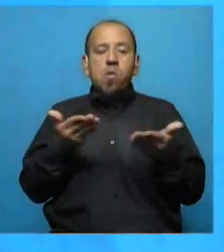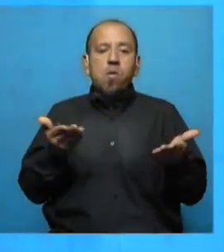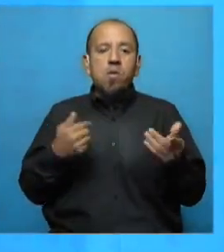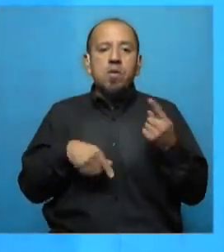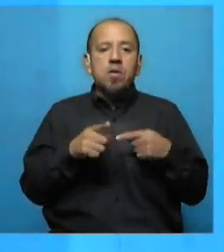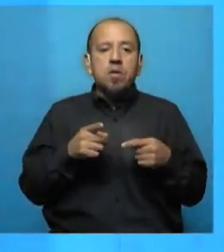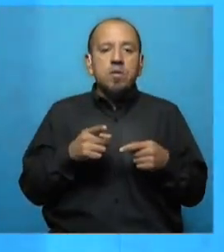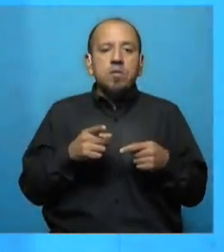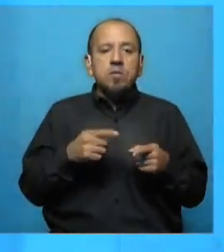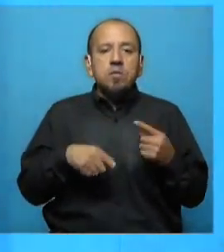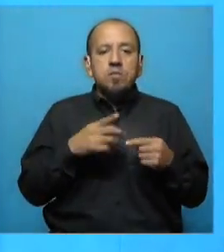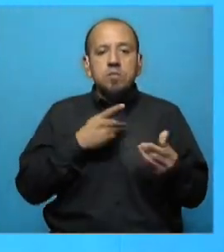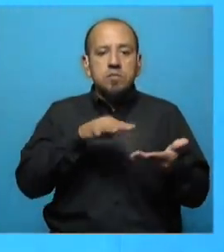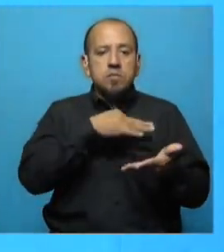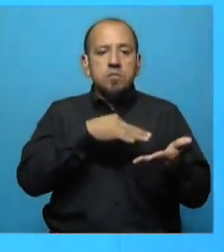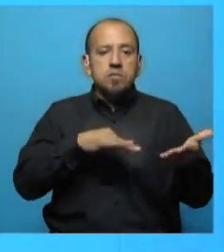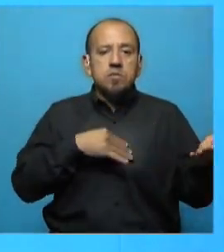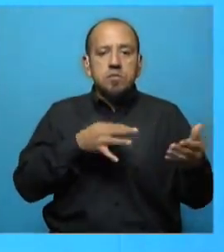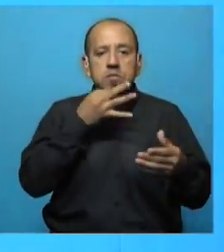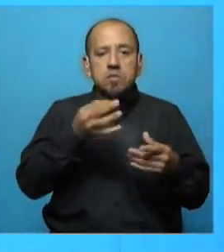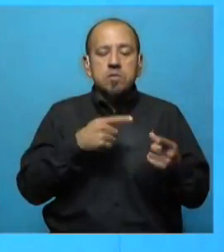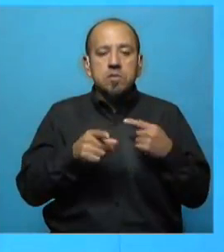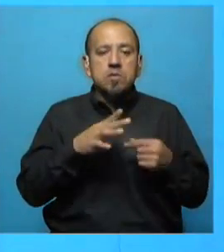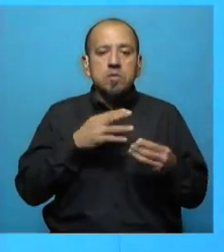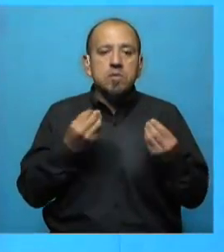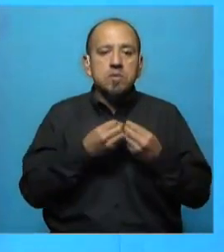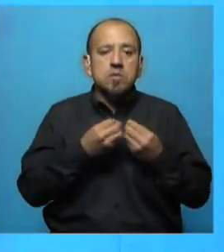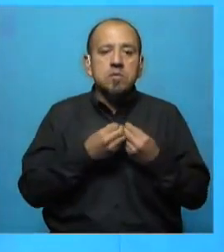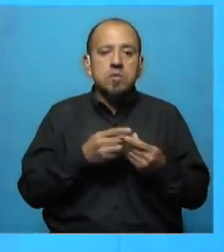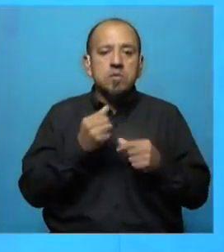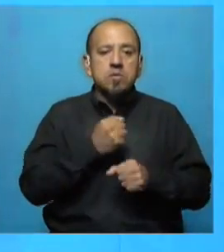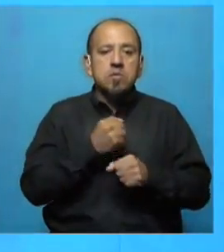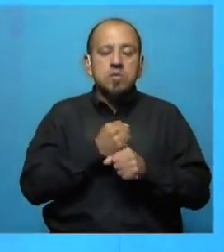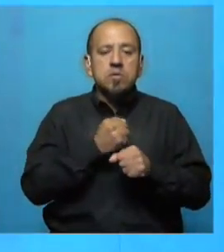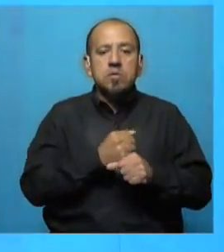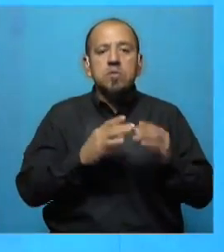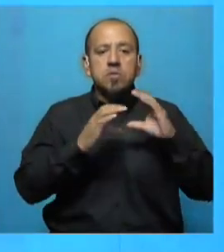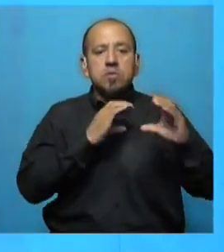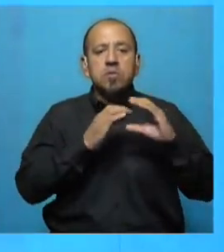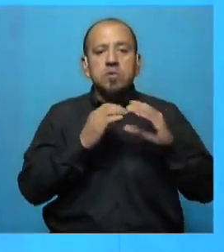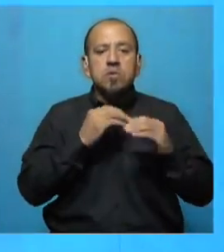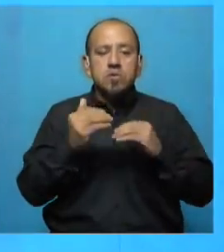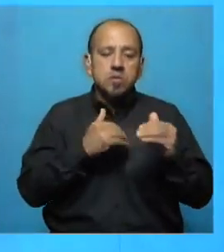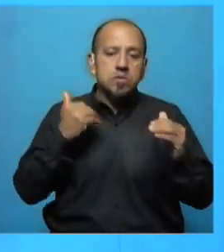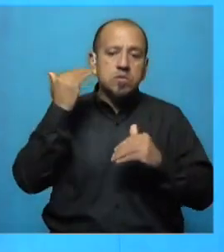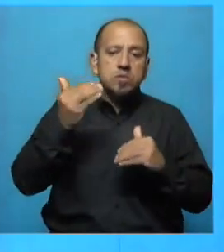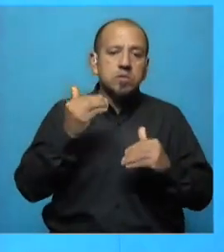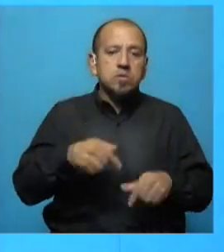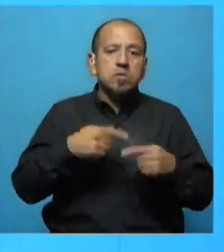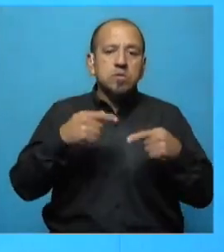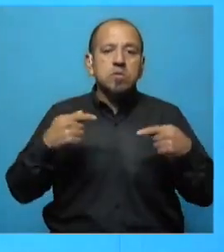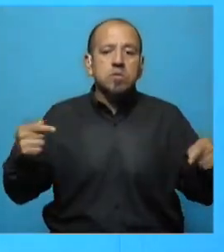gente que sabe que sepa leer bien y que tenga buena adicción está lleno ahora tu trabajo como comunicador excede eso excede Vender productos